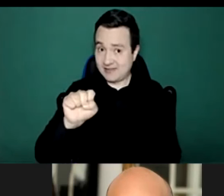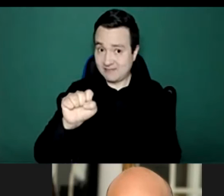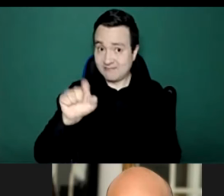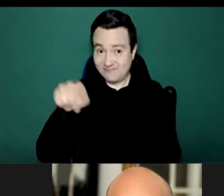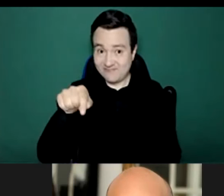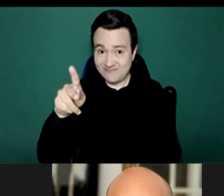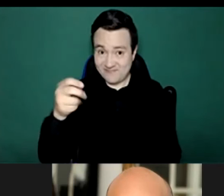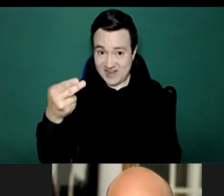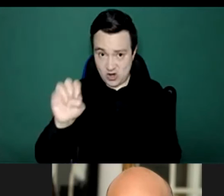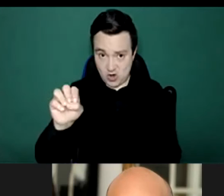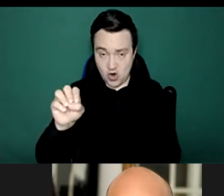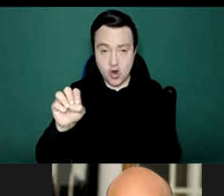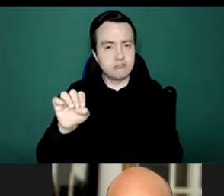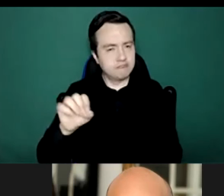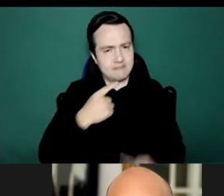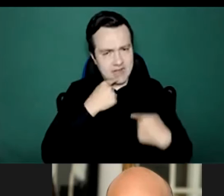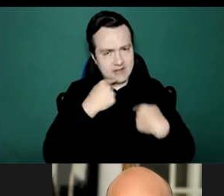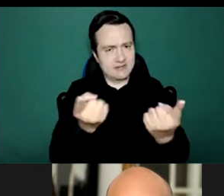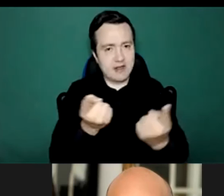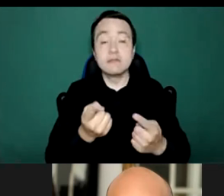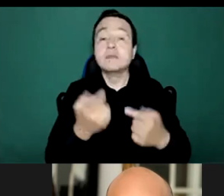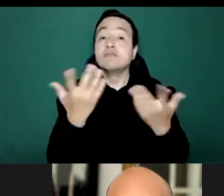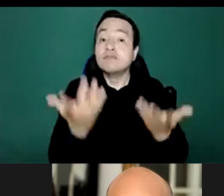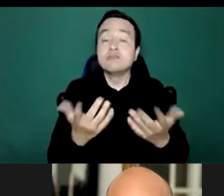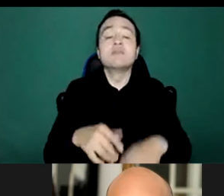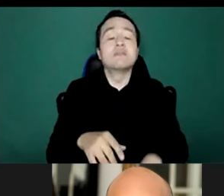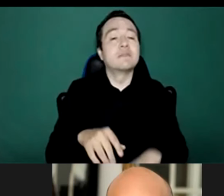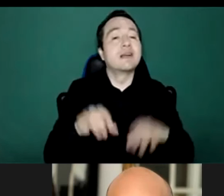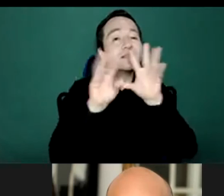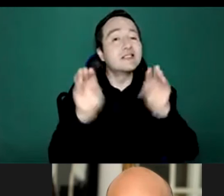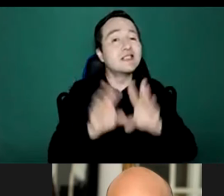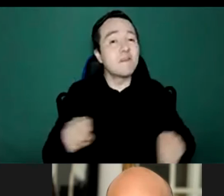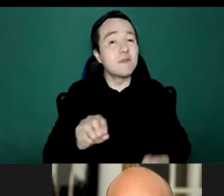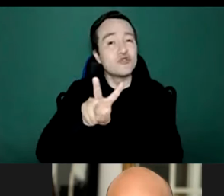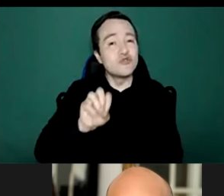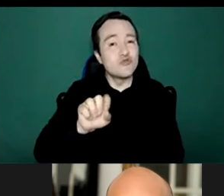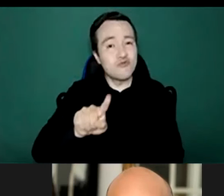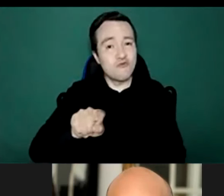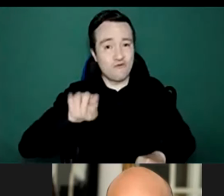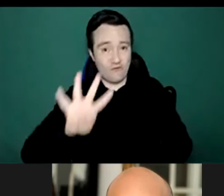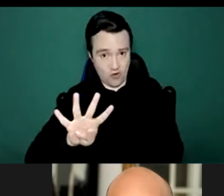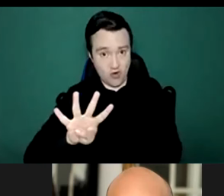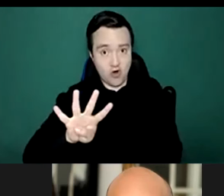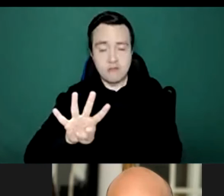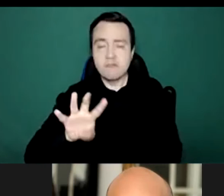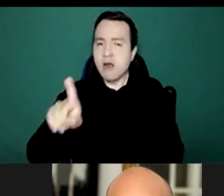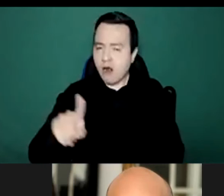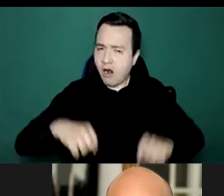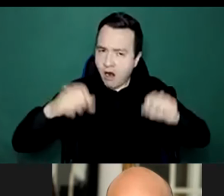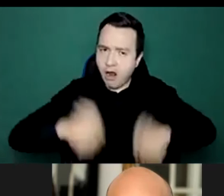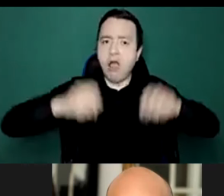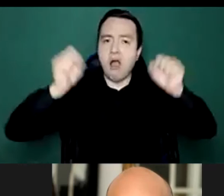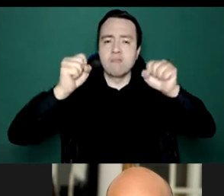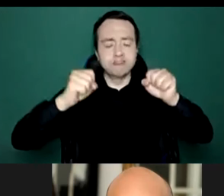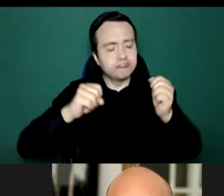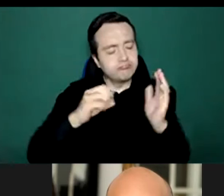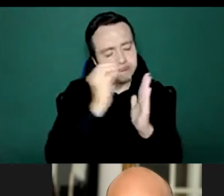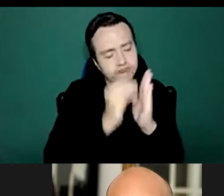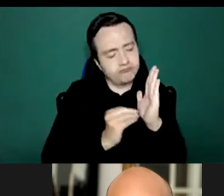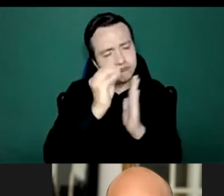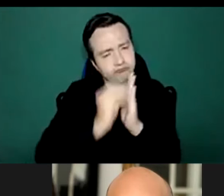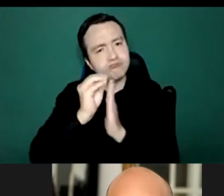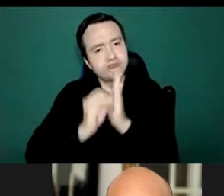ese año, e luego de extenso processo de consulta, o Conselho Diretivo da OPS aprovou a Estratégia